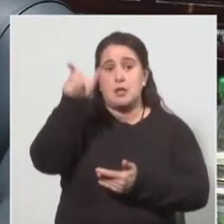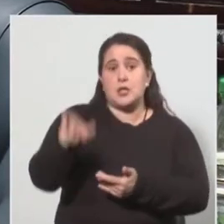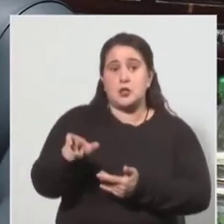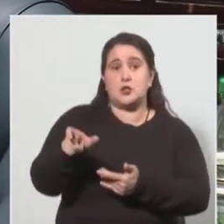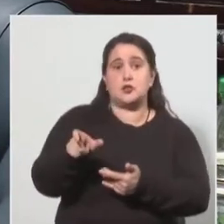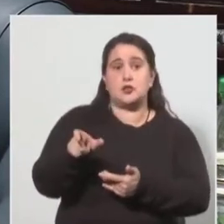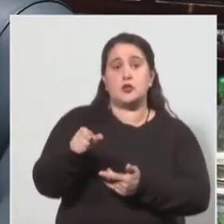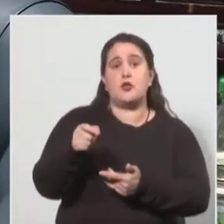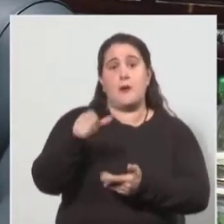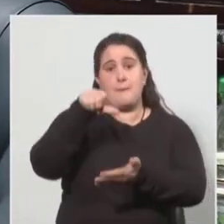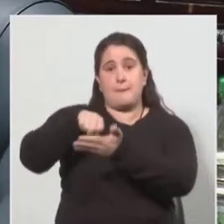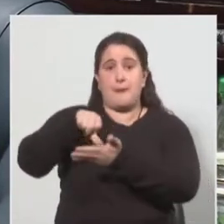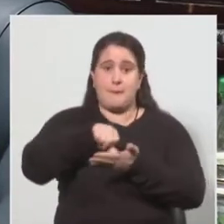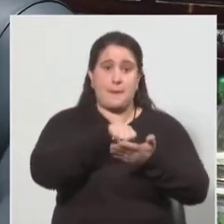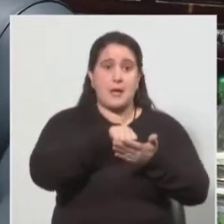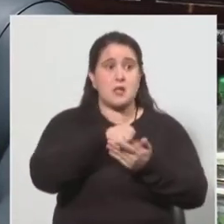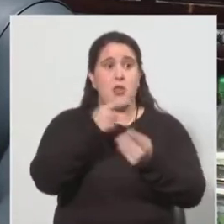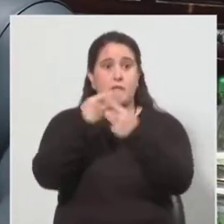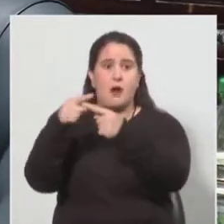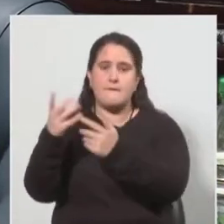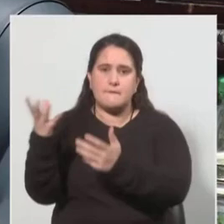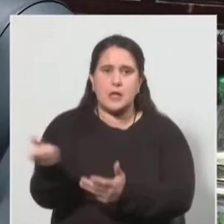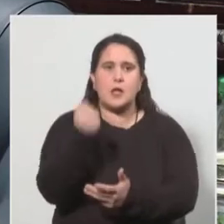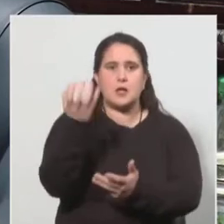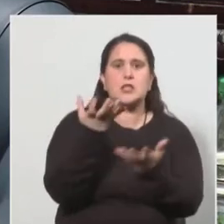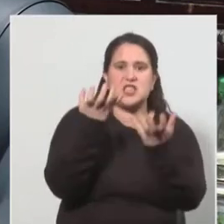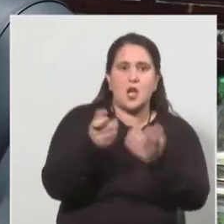persona requerida internacionalmente